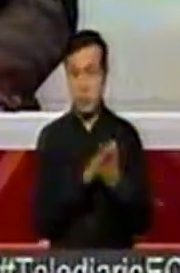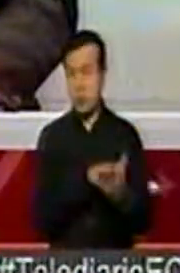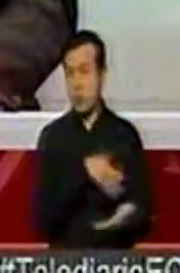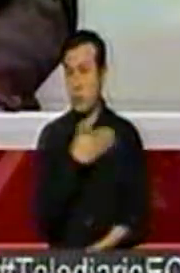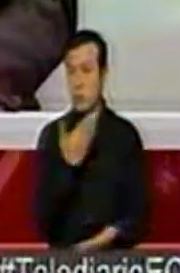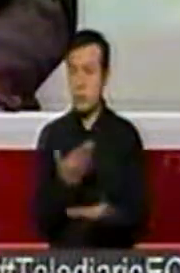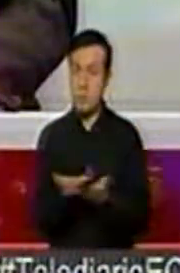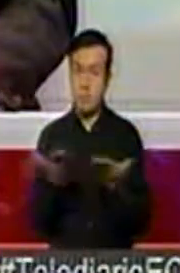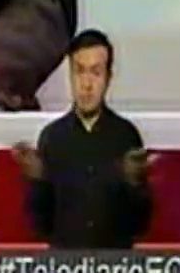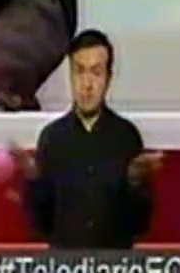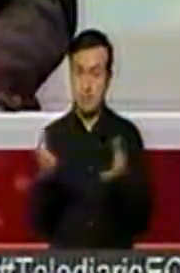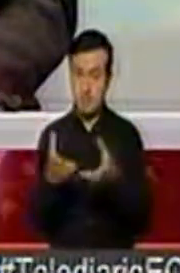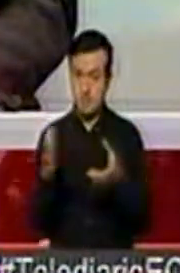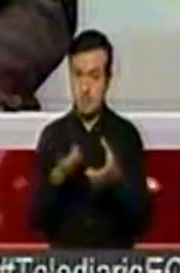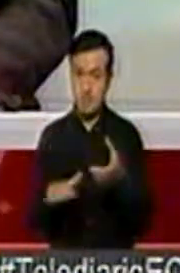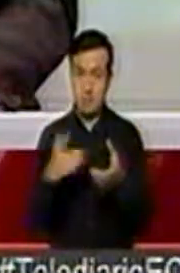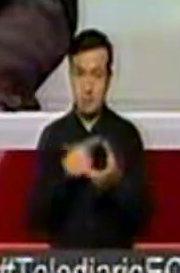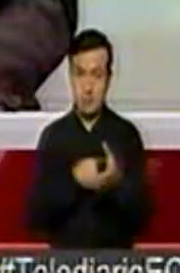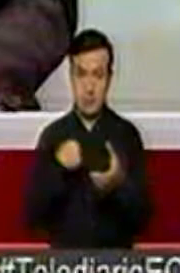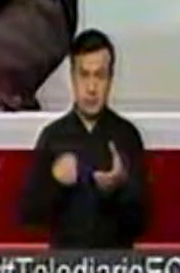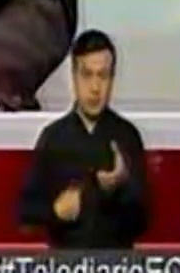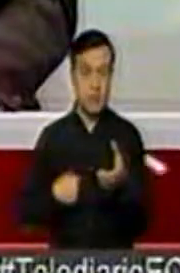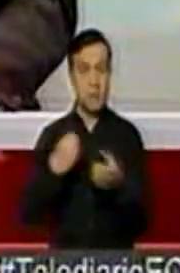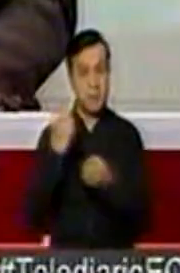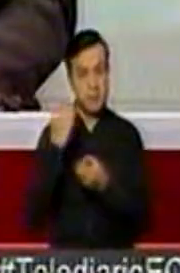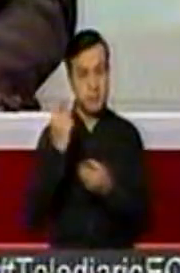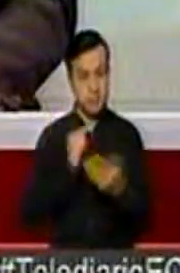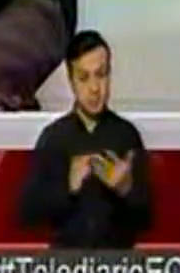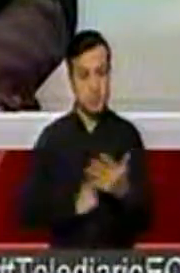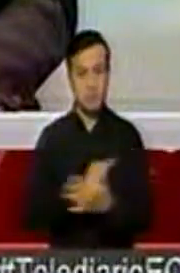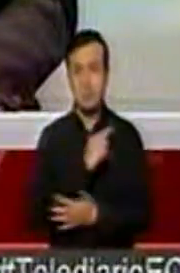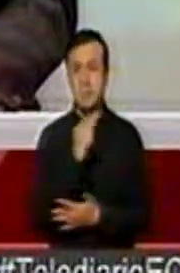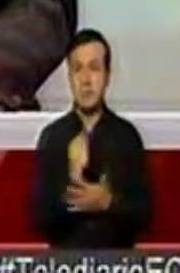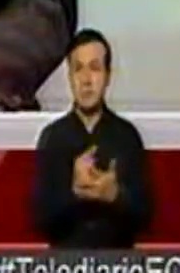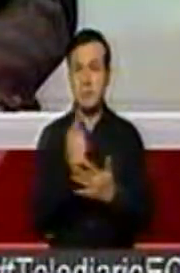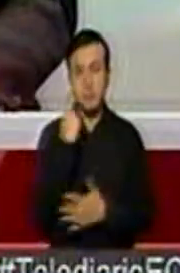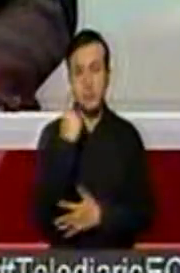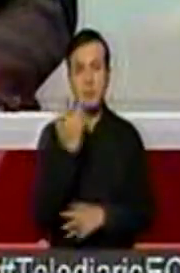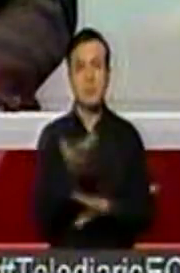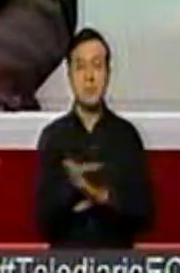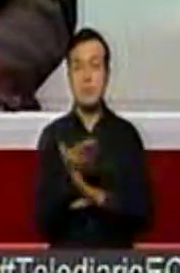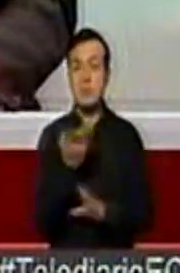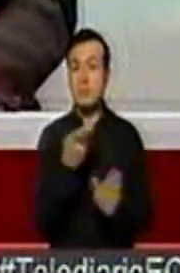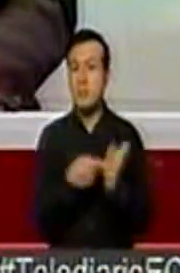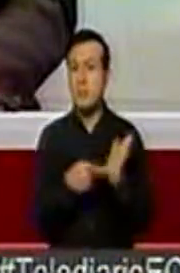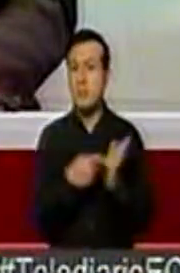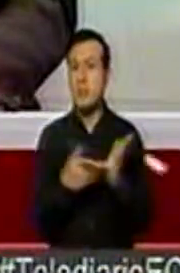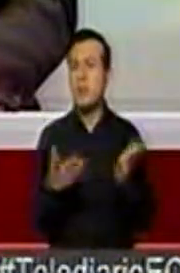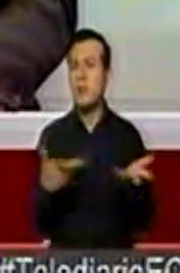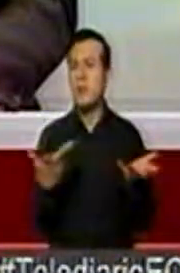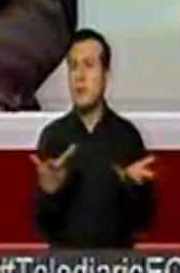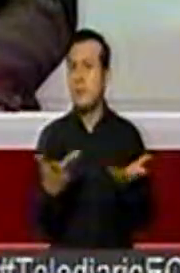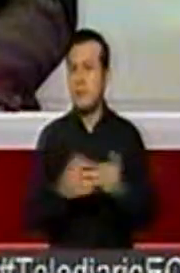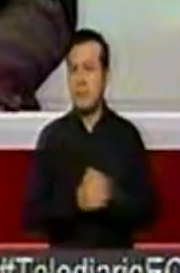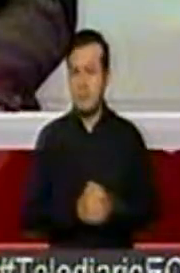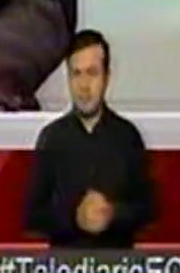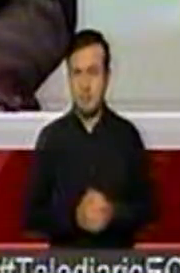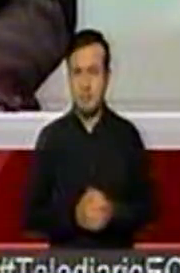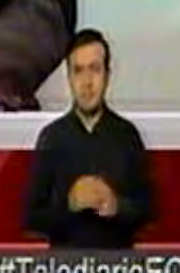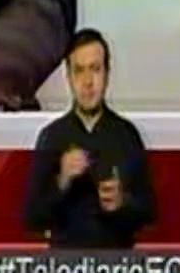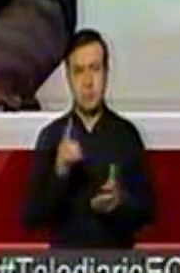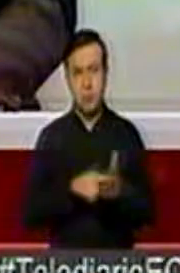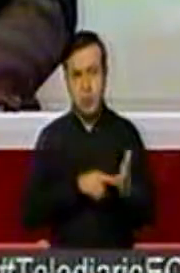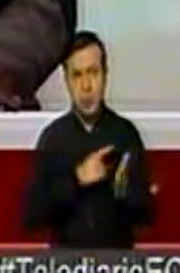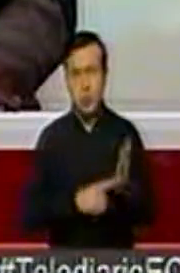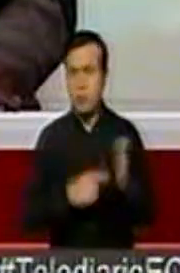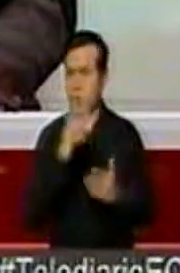al puerto del país asiático. Vamos a ampliar este tema, vamos a conocer cuáles han sido las consecuencias que ha tenido hasta el momento esta prohibición al